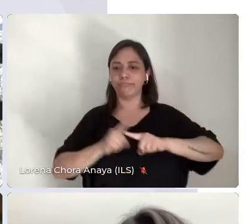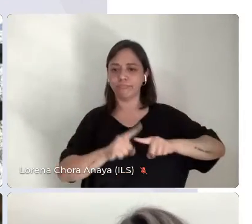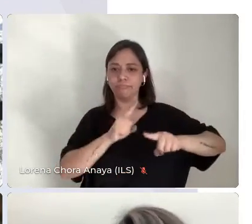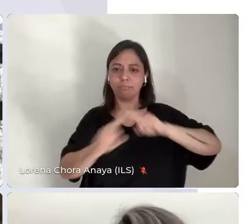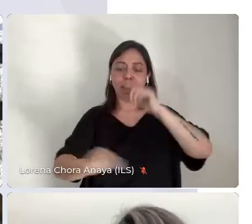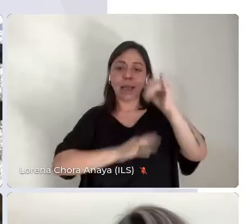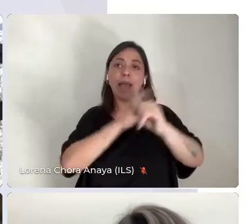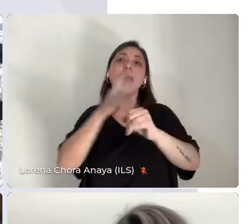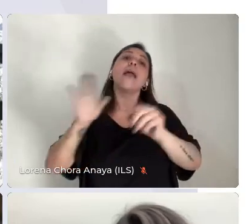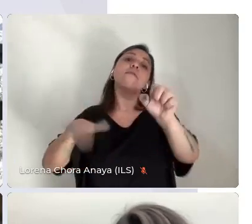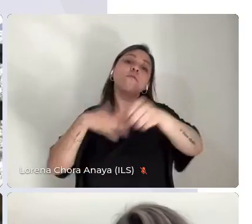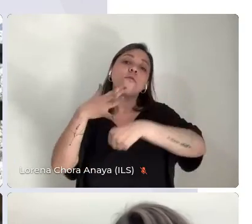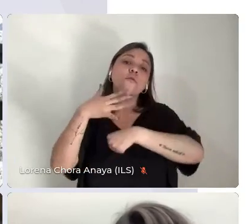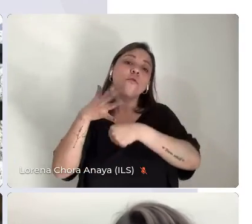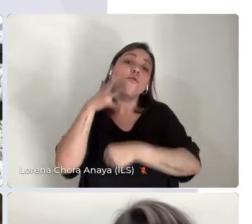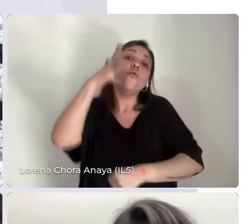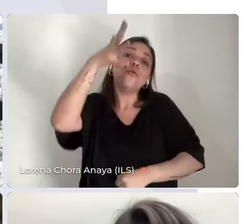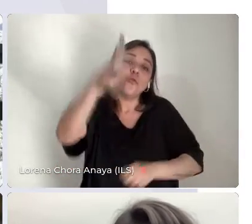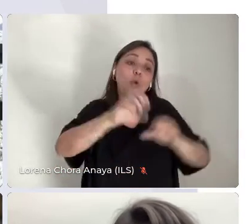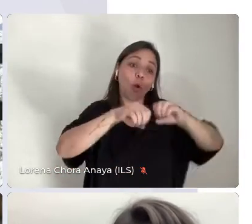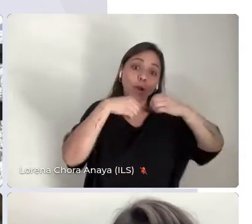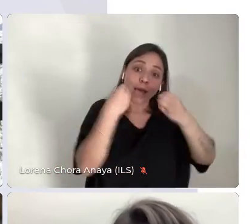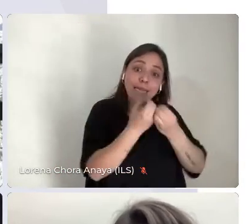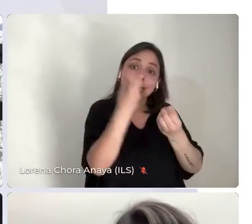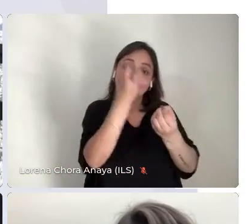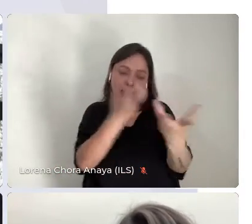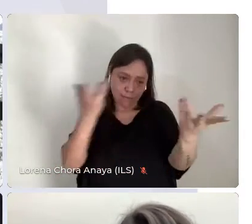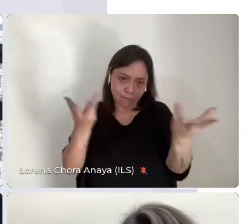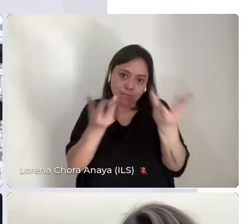mismas organizaciones en las que hacemos vida.